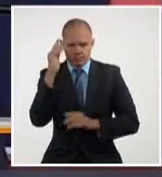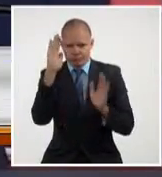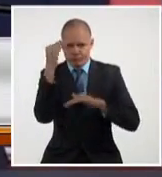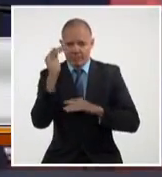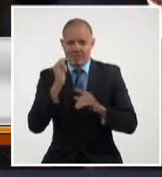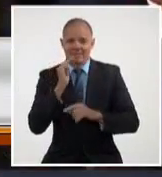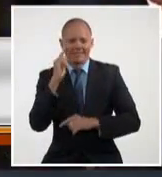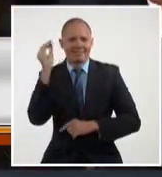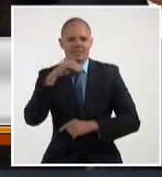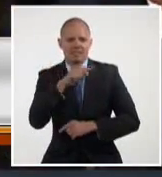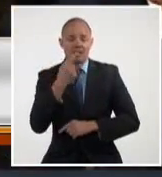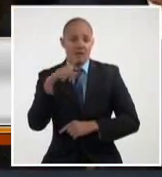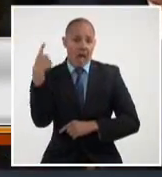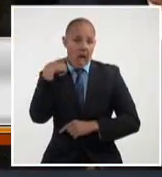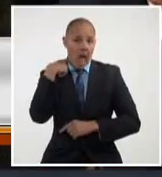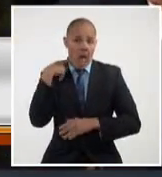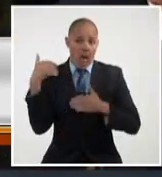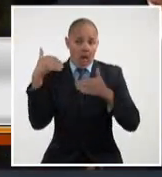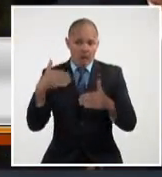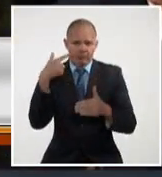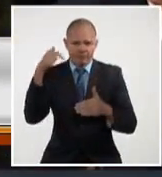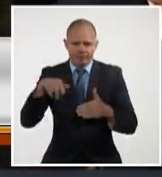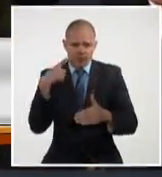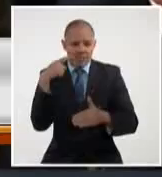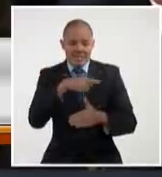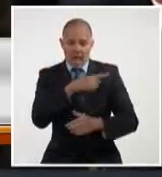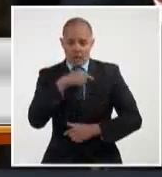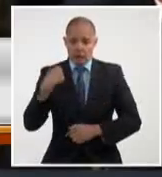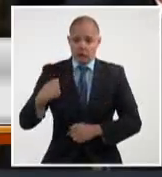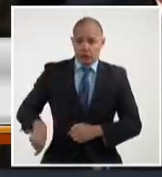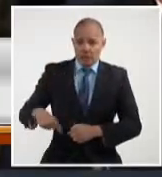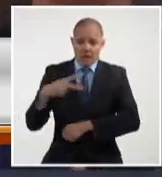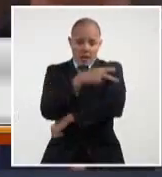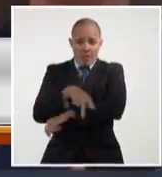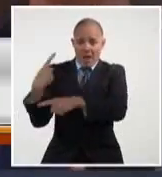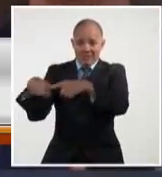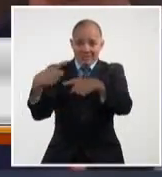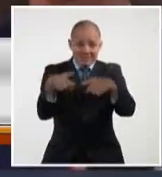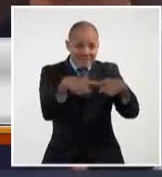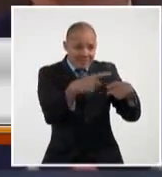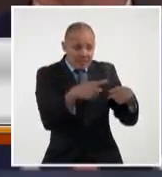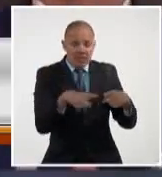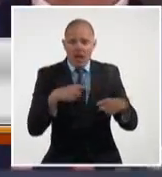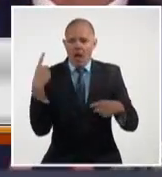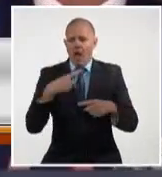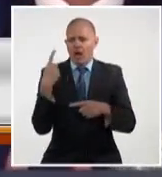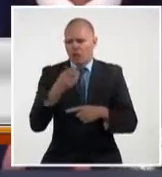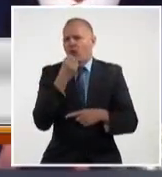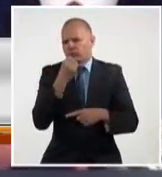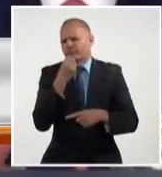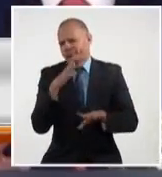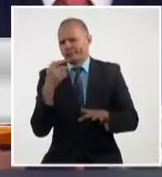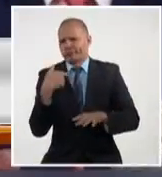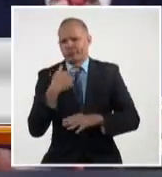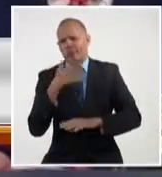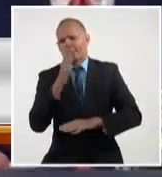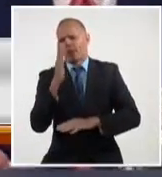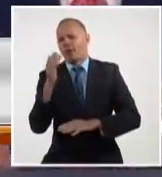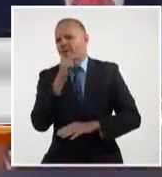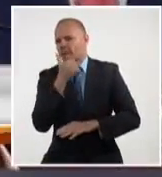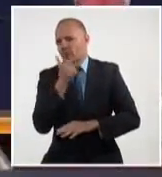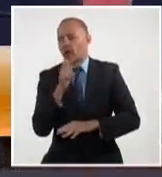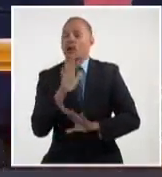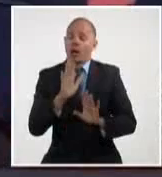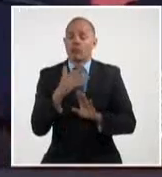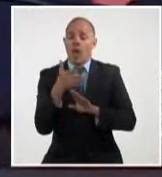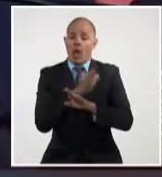en décadas para compartir con China o cualquiera en el resto del mundo, cualquiera. Estoy comprometido a trabajar con China cuando